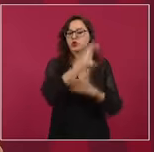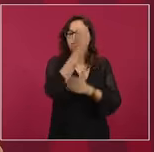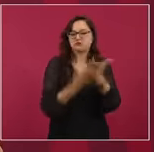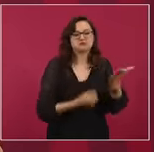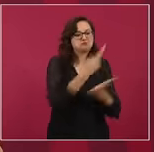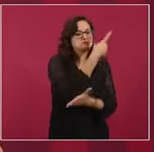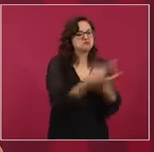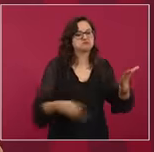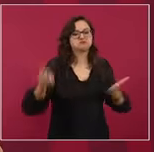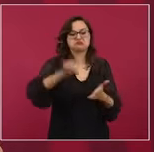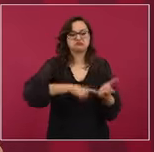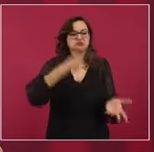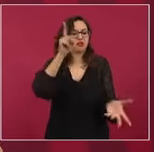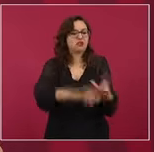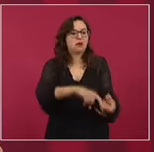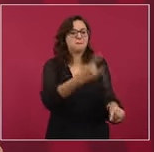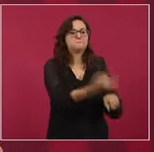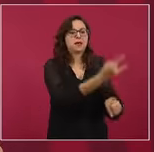y tampoco,